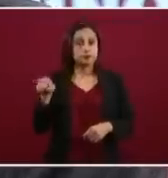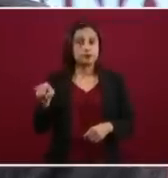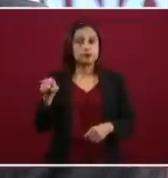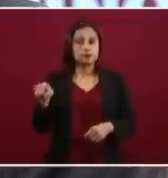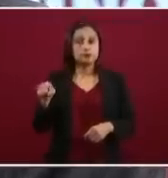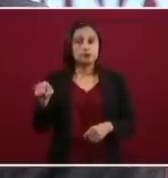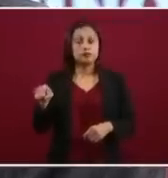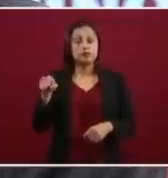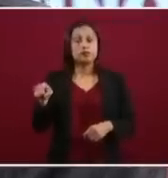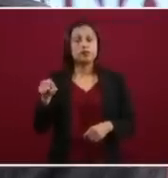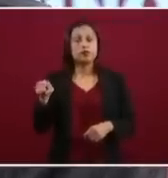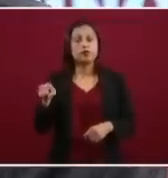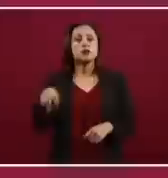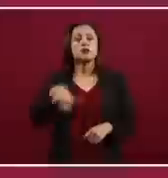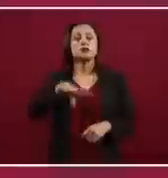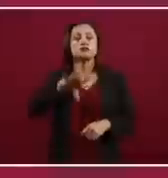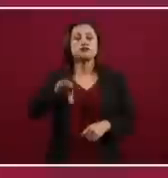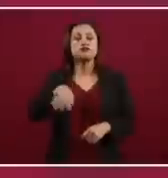su hermano,